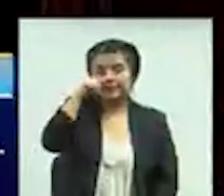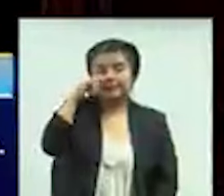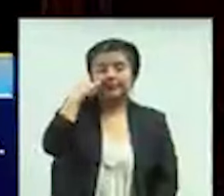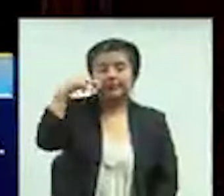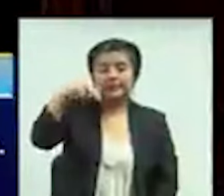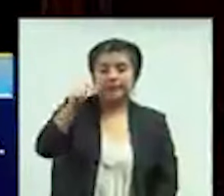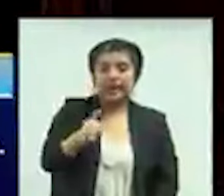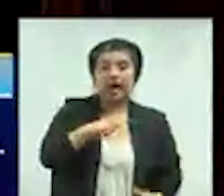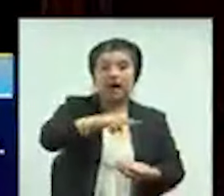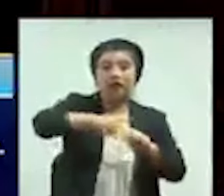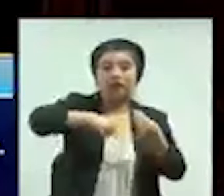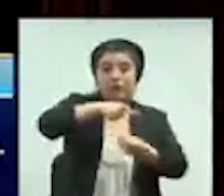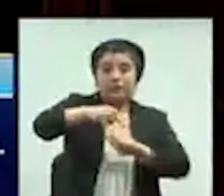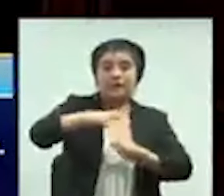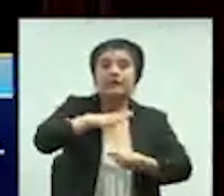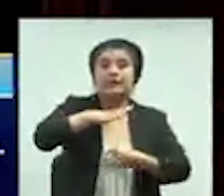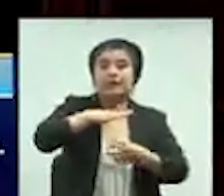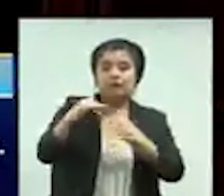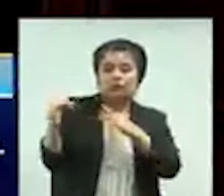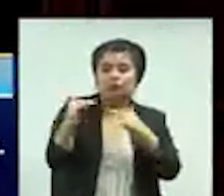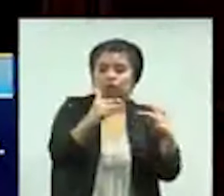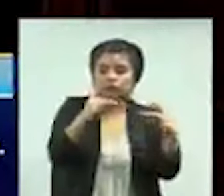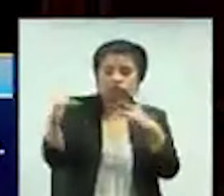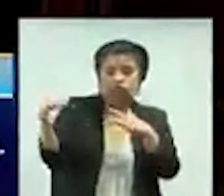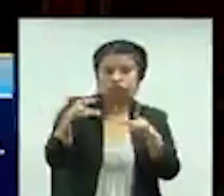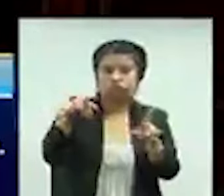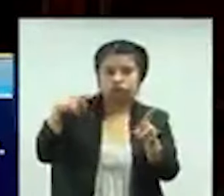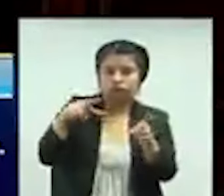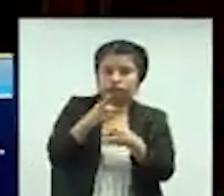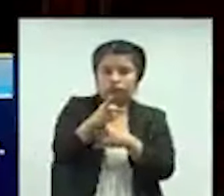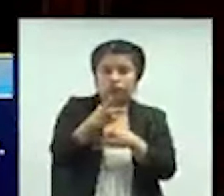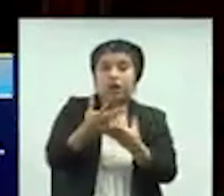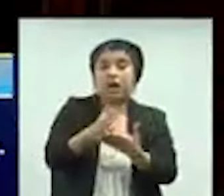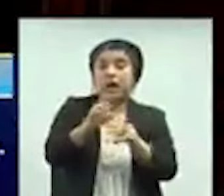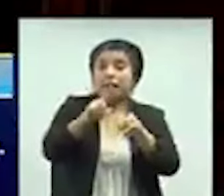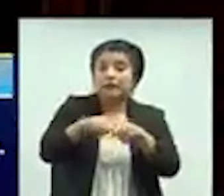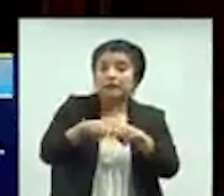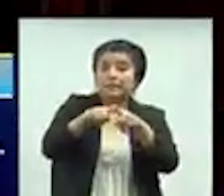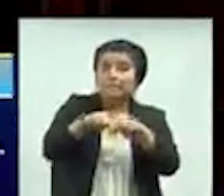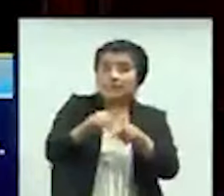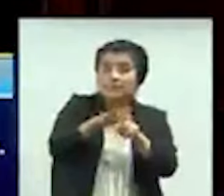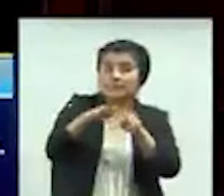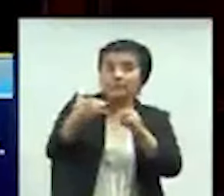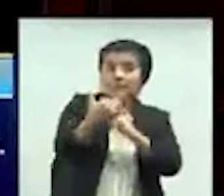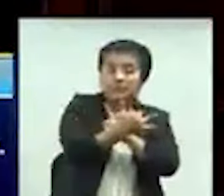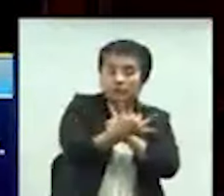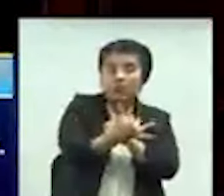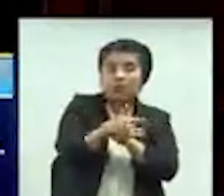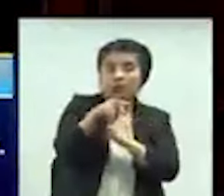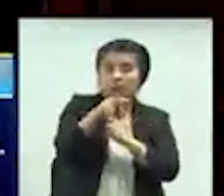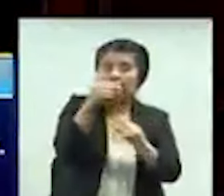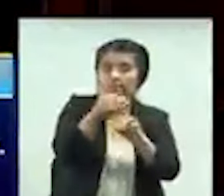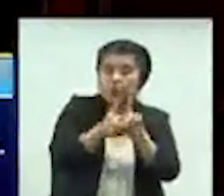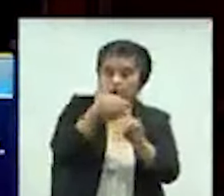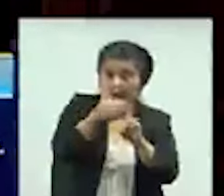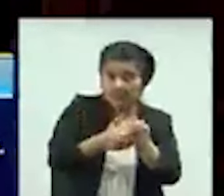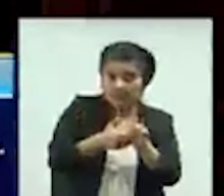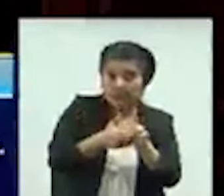quienes cometen actos terroristas dependen del impacto del mismo?